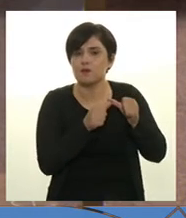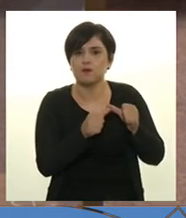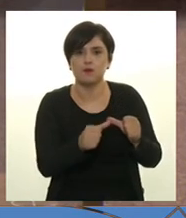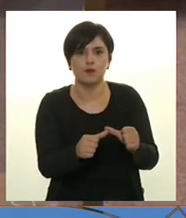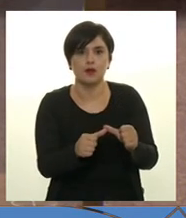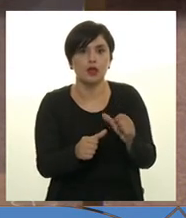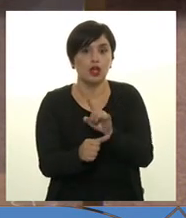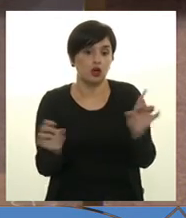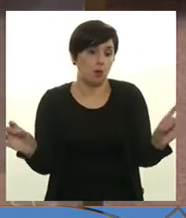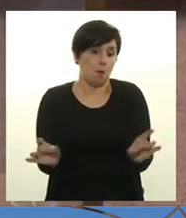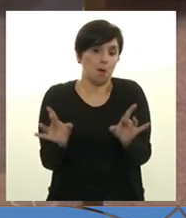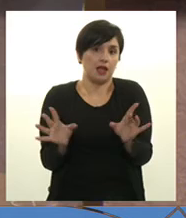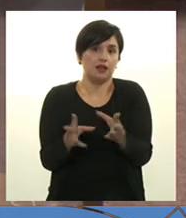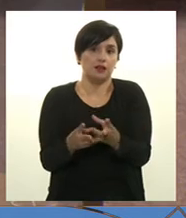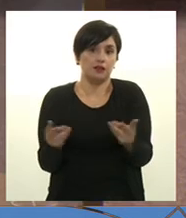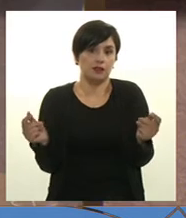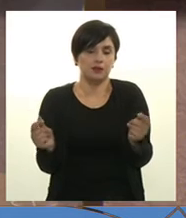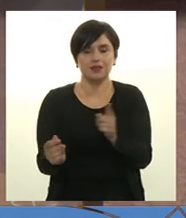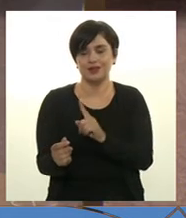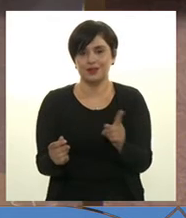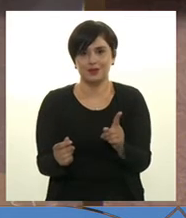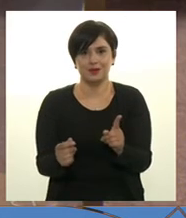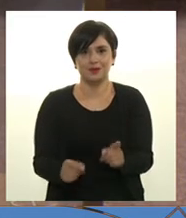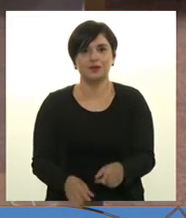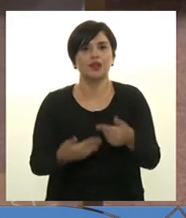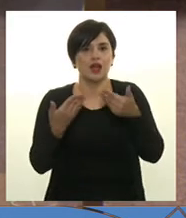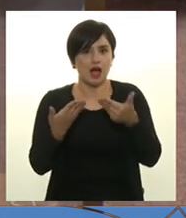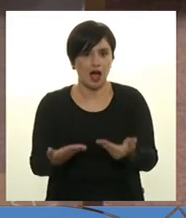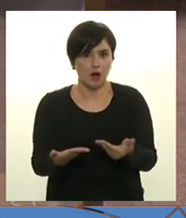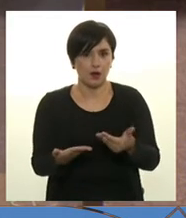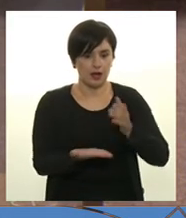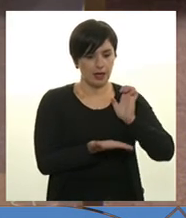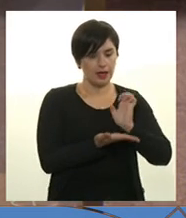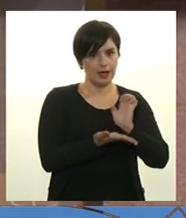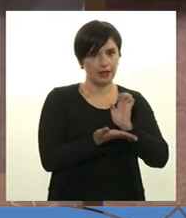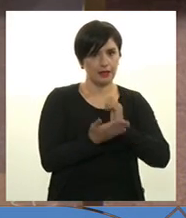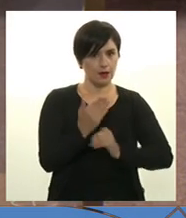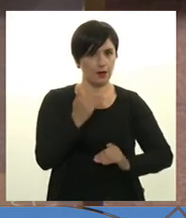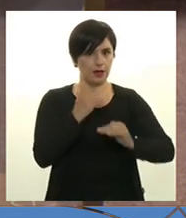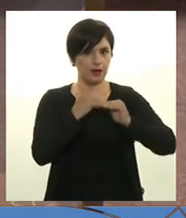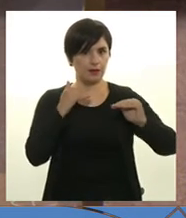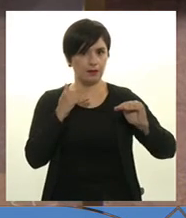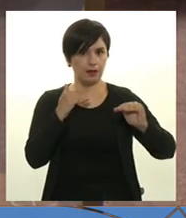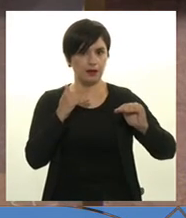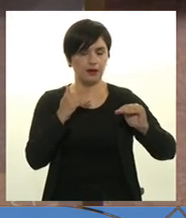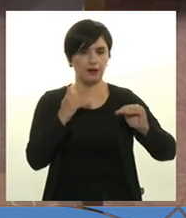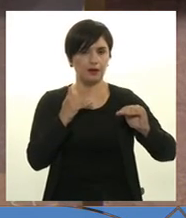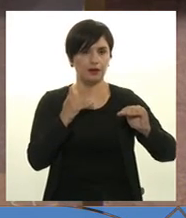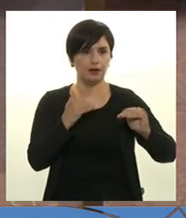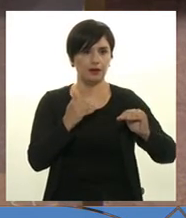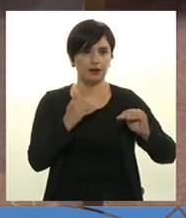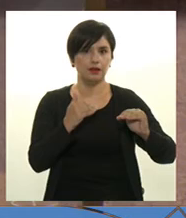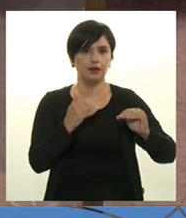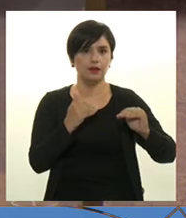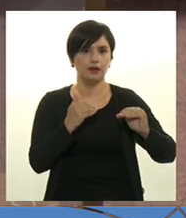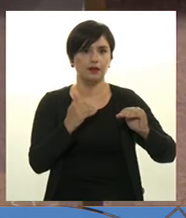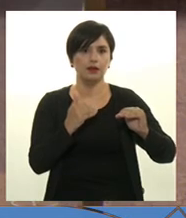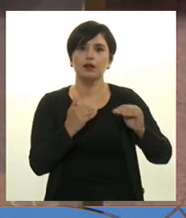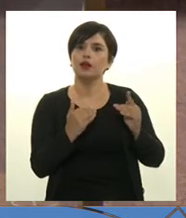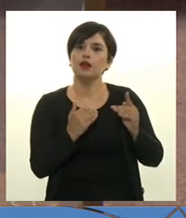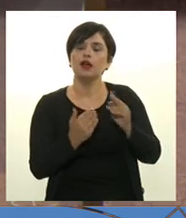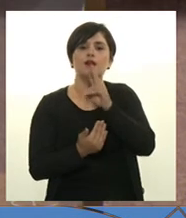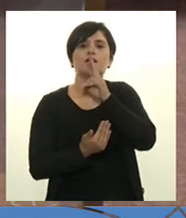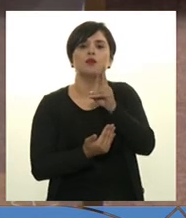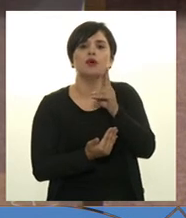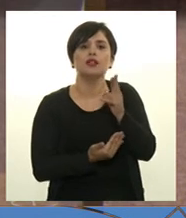arte de magia con el fin de la pandemia ahora es cuando el estado debe estar a la altura de la gran con distribución que realizan día a día mujeres